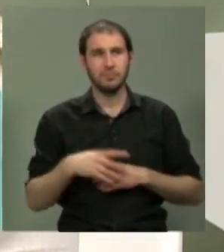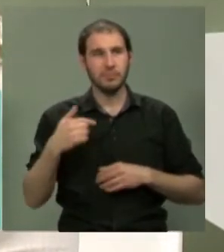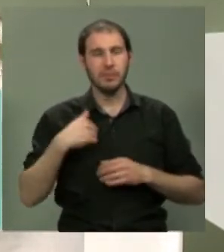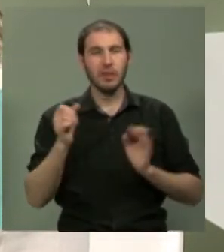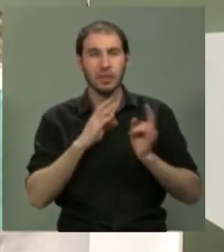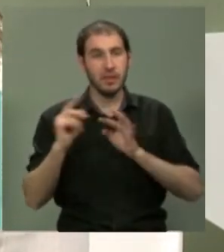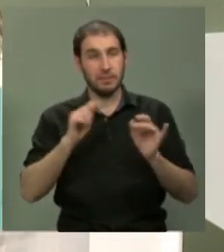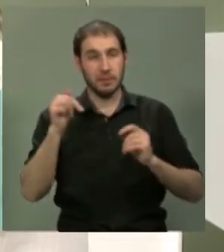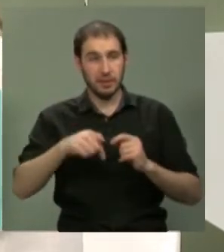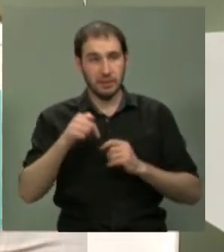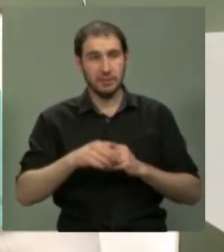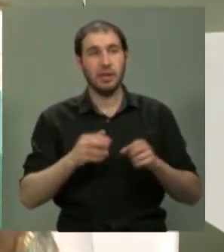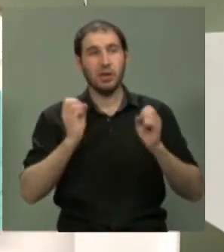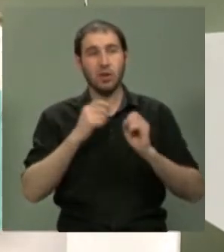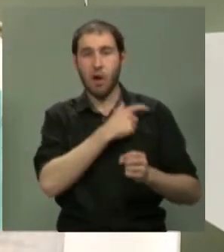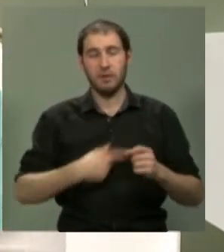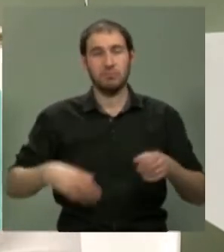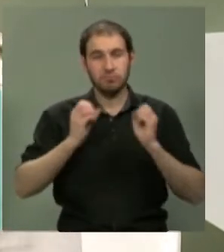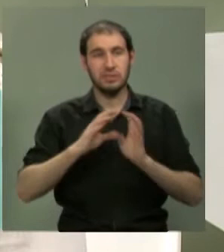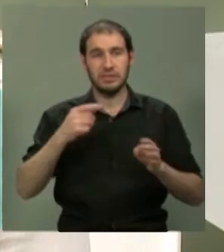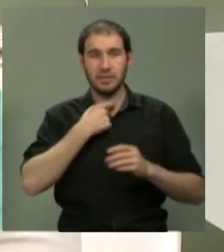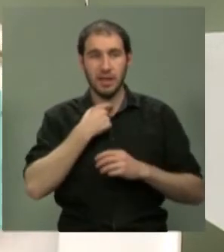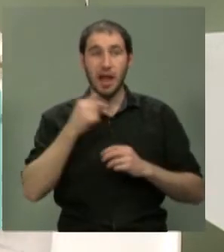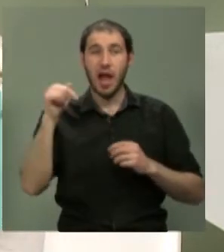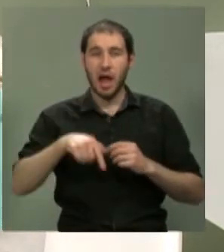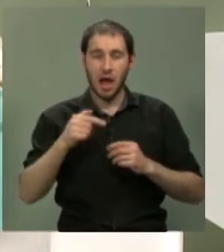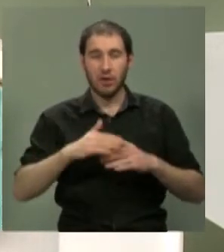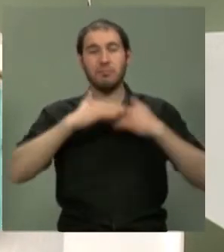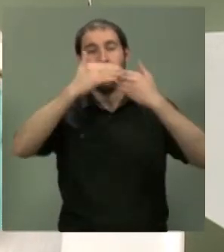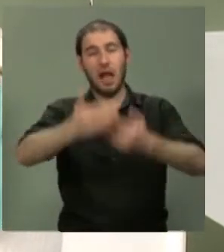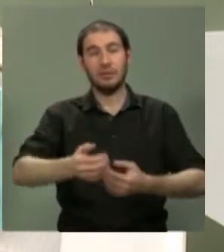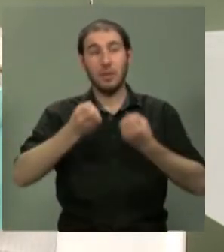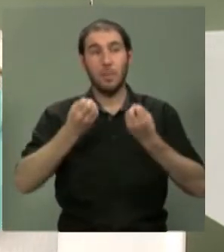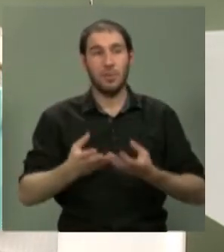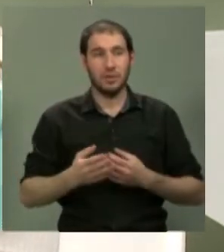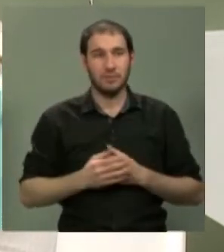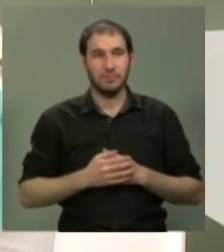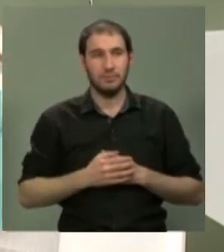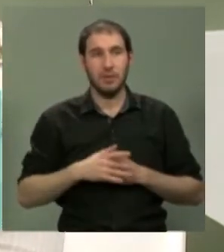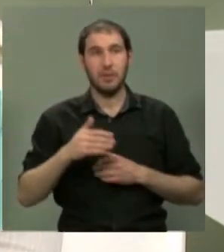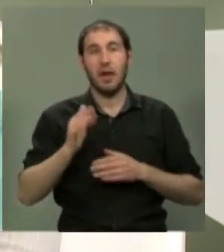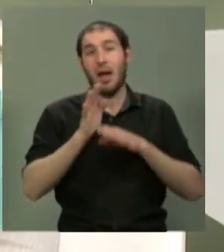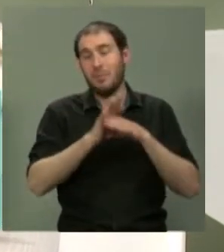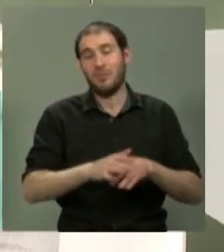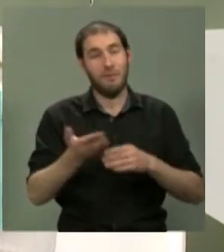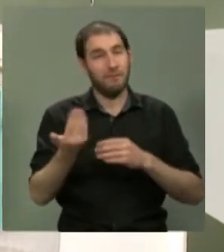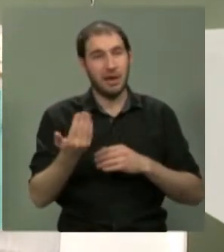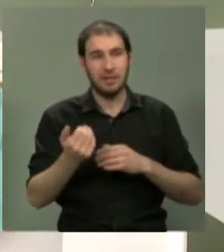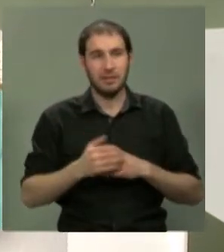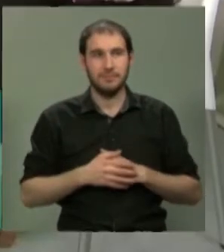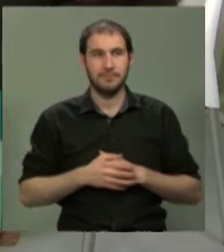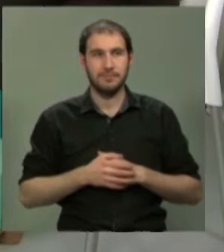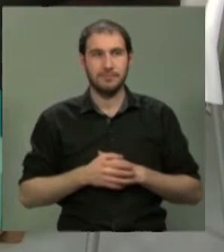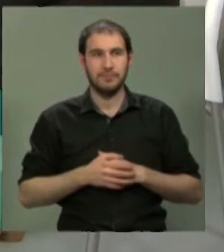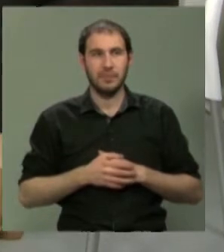este debate que intentó instalar el gobierno inicialmente y que ahora tuvo que postergar por no tener los apoyos necesarios para poder